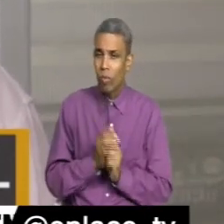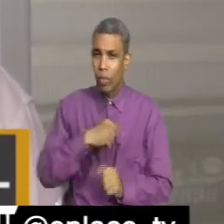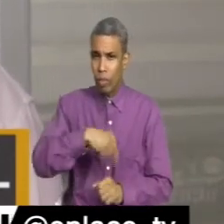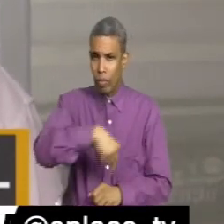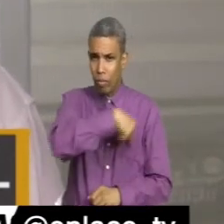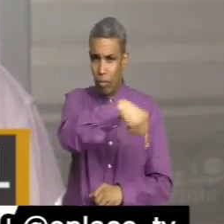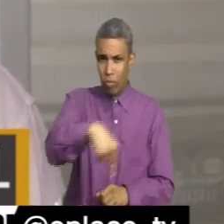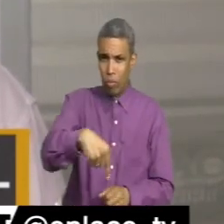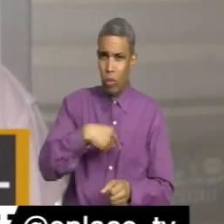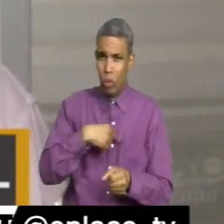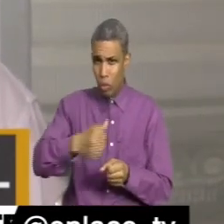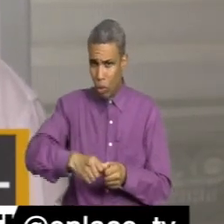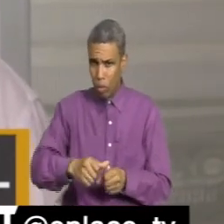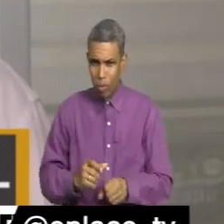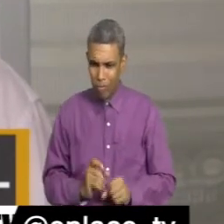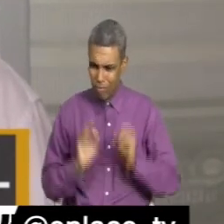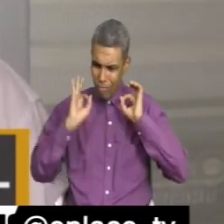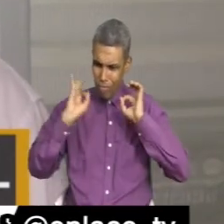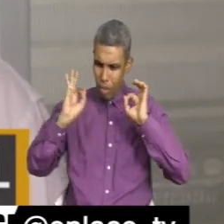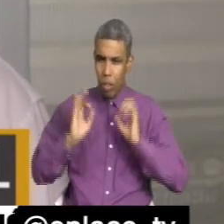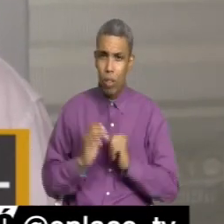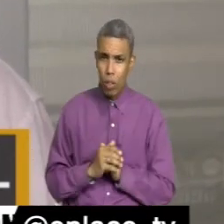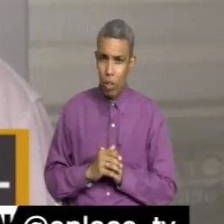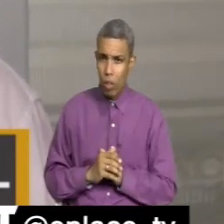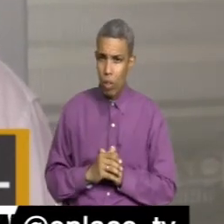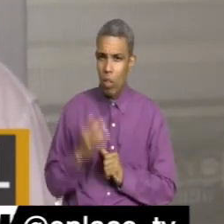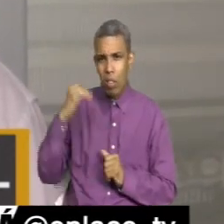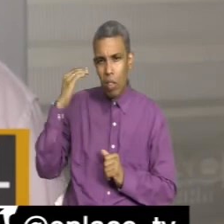cobijados bajo los más estrictos y